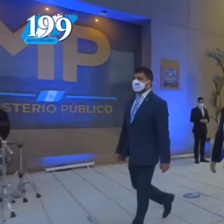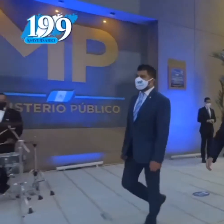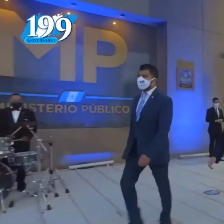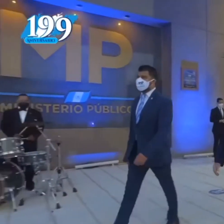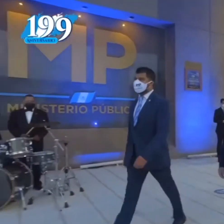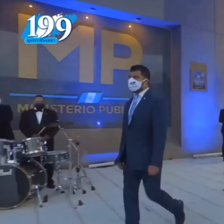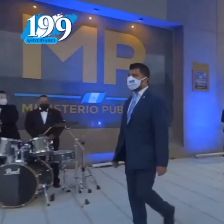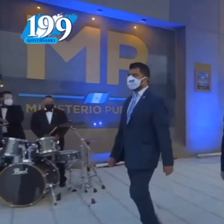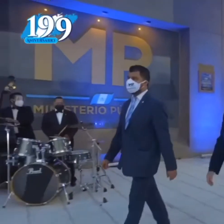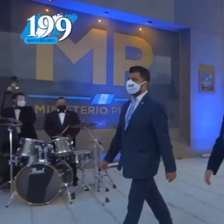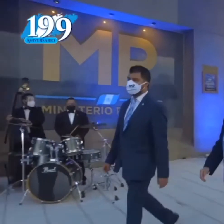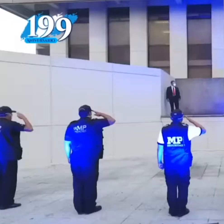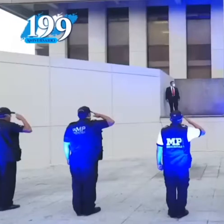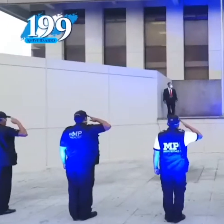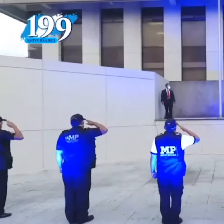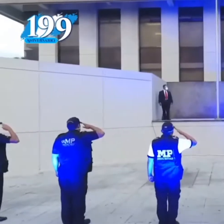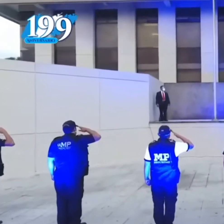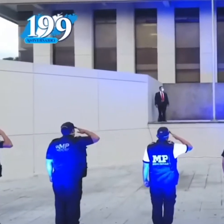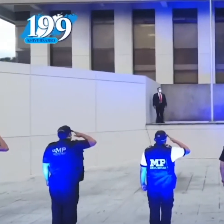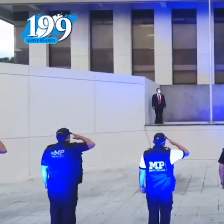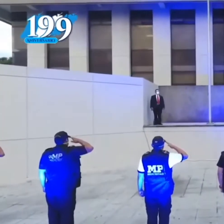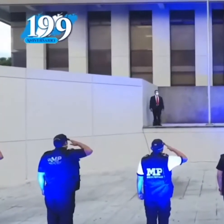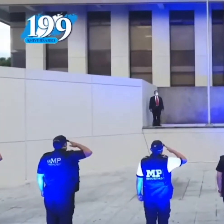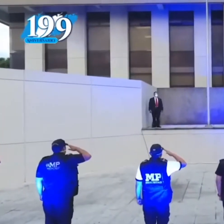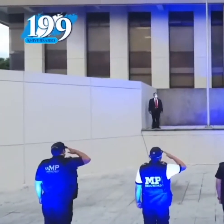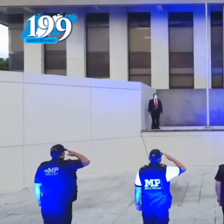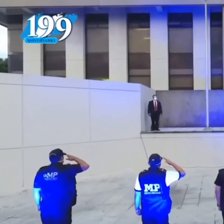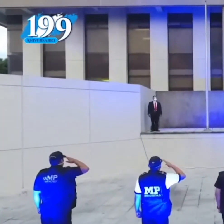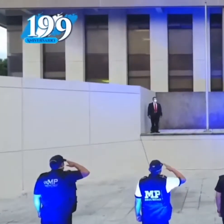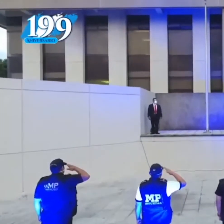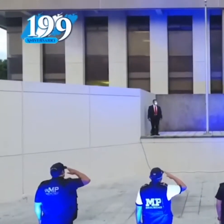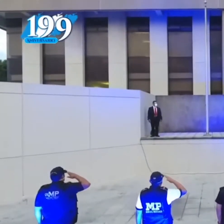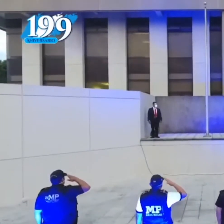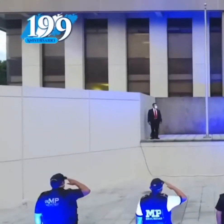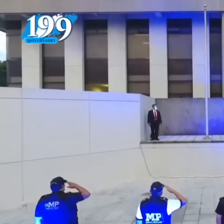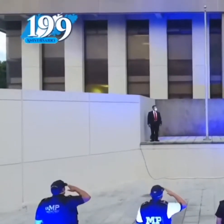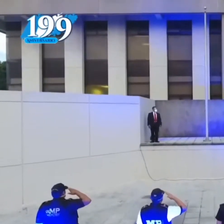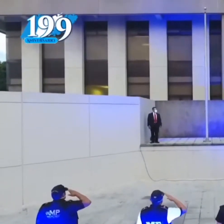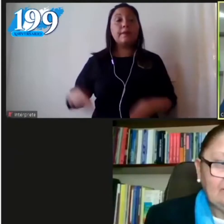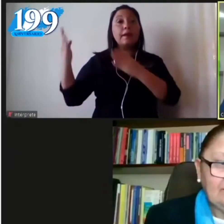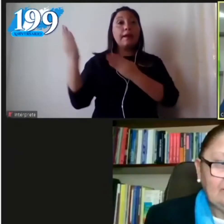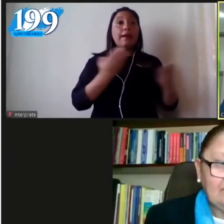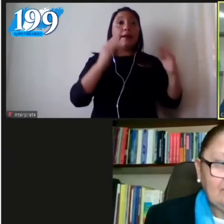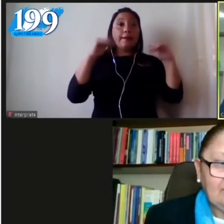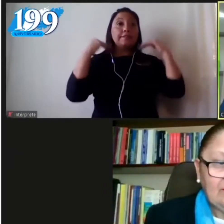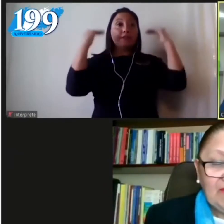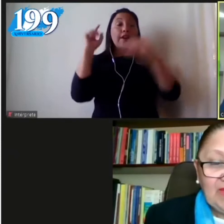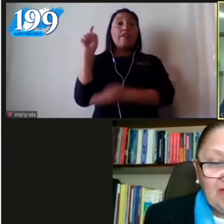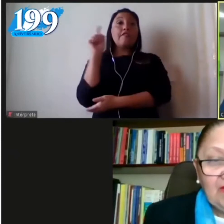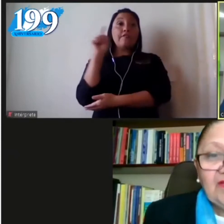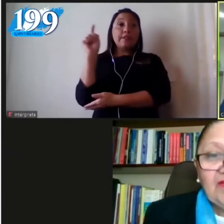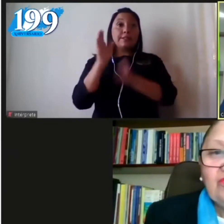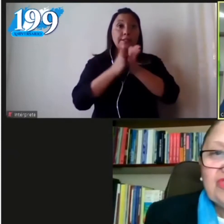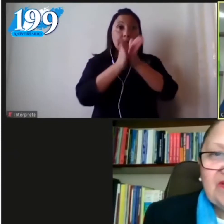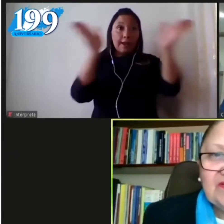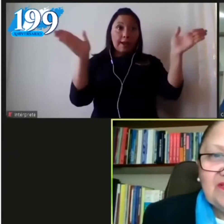doctora María Consuelo Porras Argueta, ratificó su compromiso de trabajar por la aplicación de la justicia en el país. El evento se realizó de